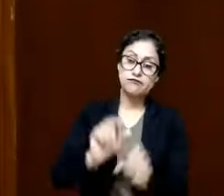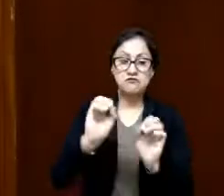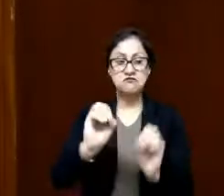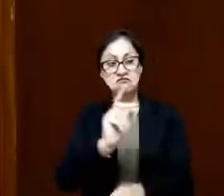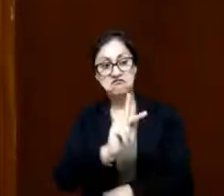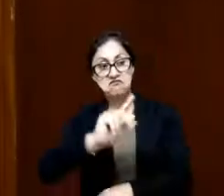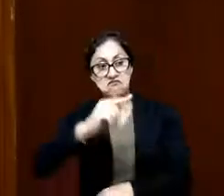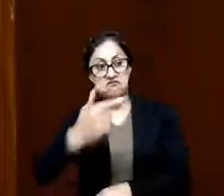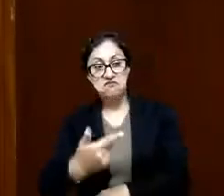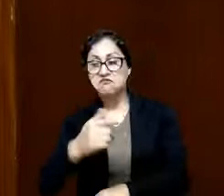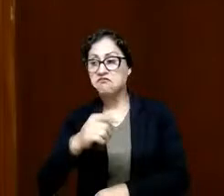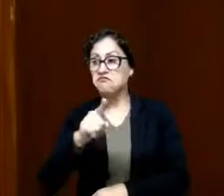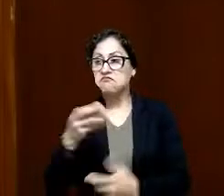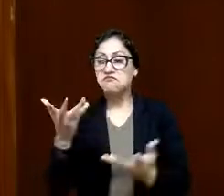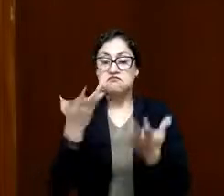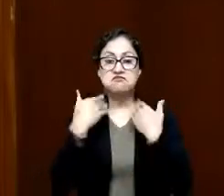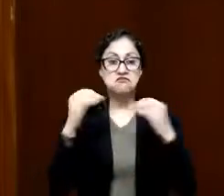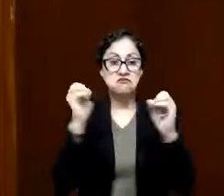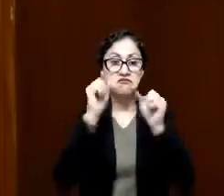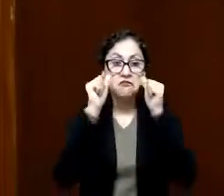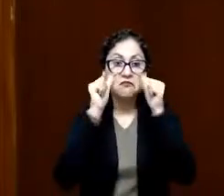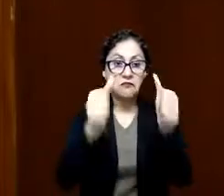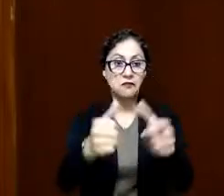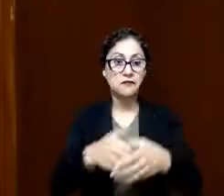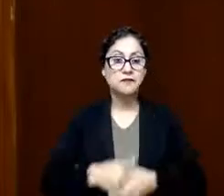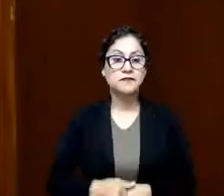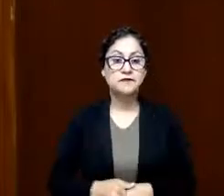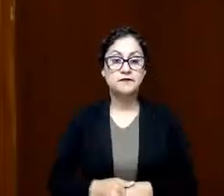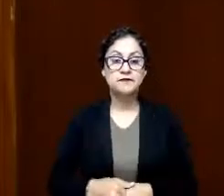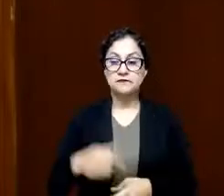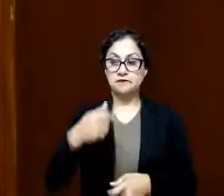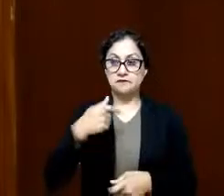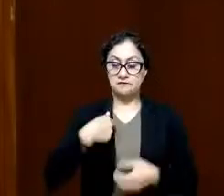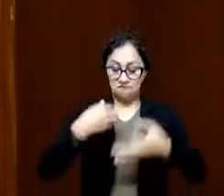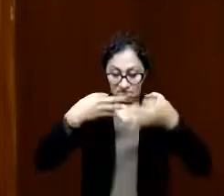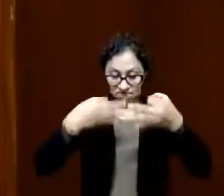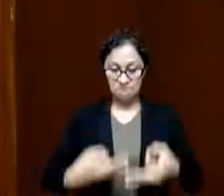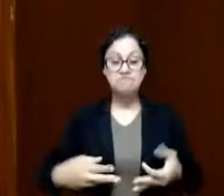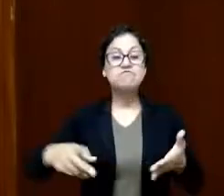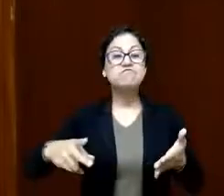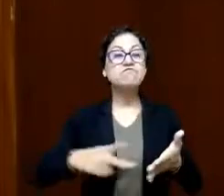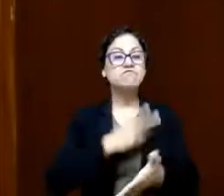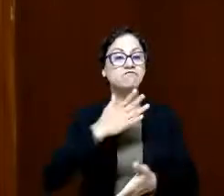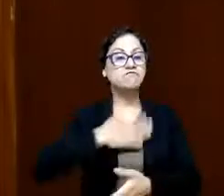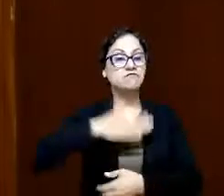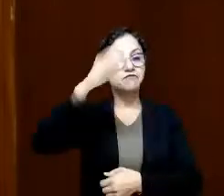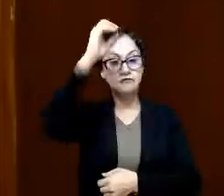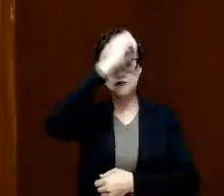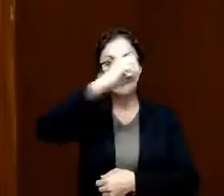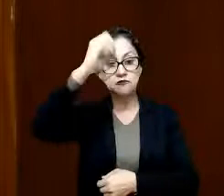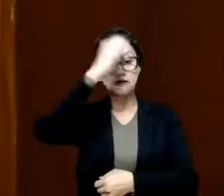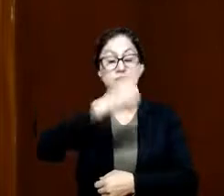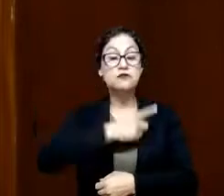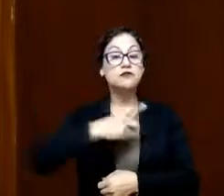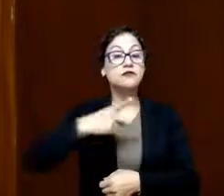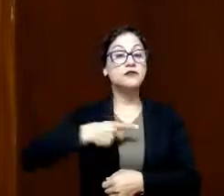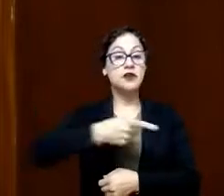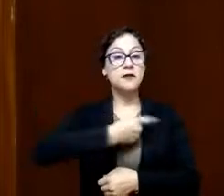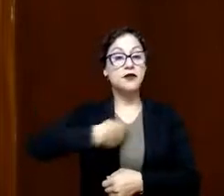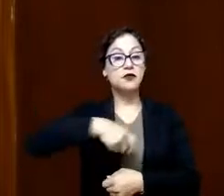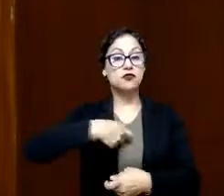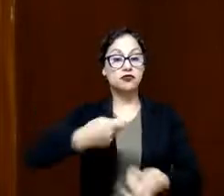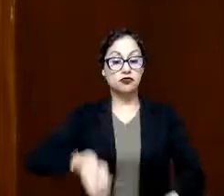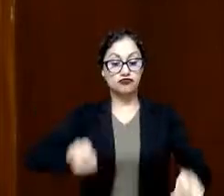a esa lamentable situación. Reafirmo mi postura en este Congreso, que se debe legislar desde una perspectiva de